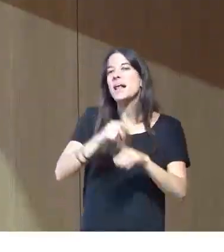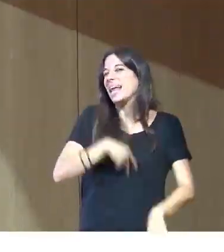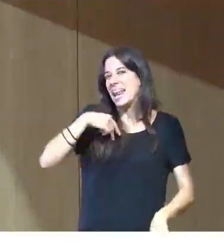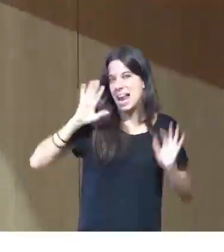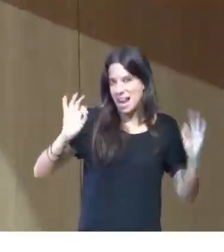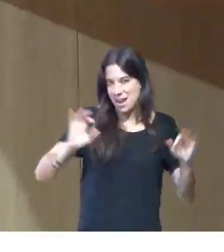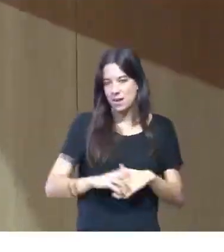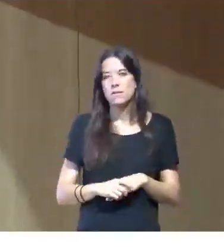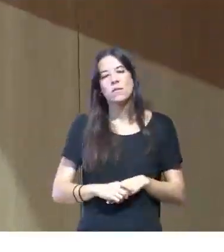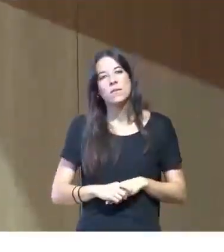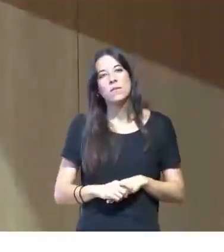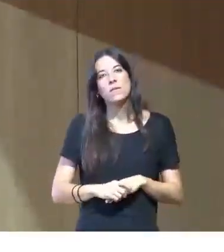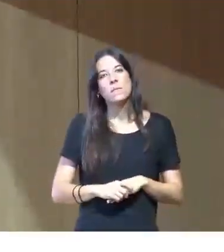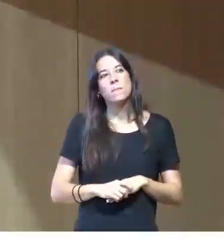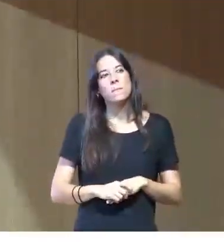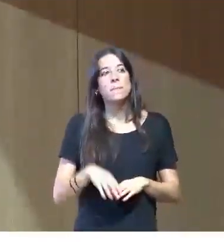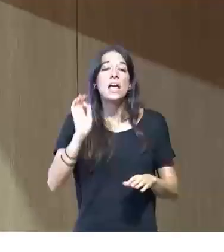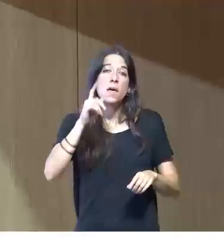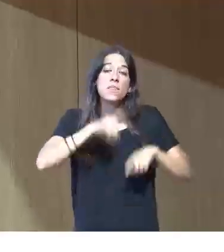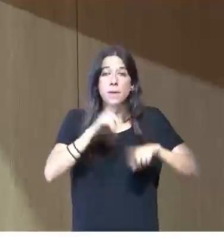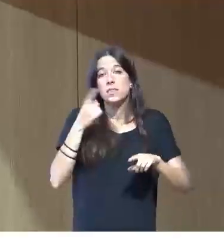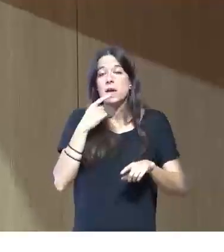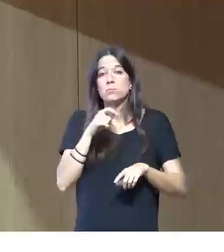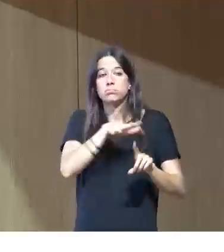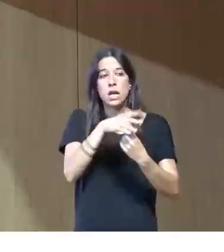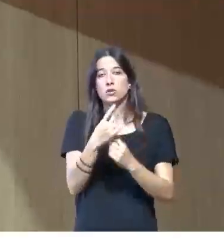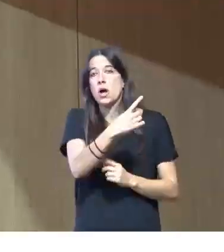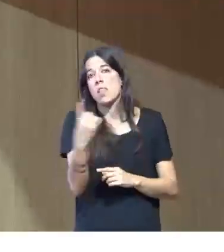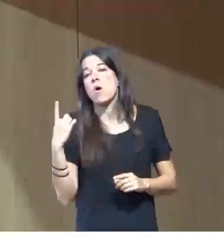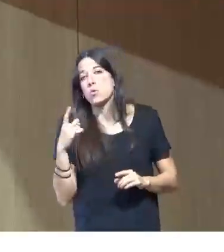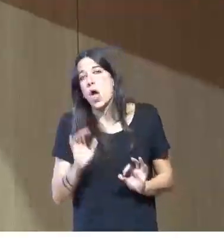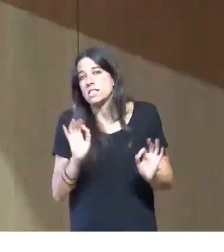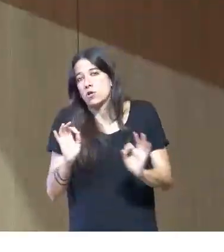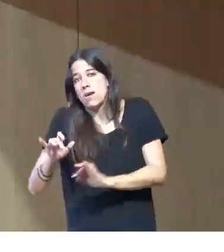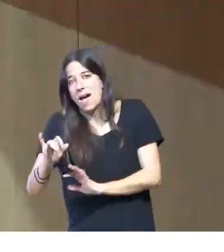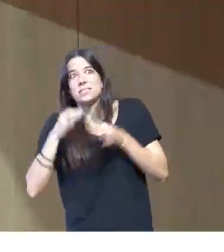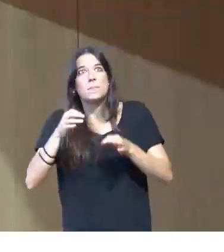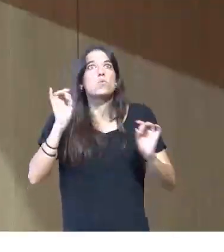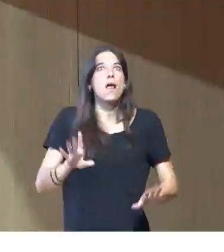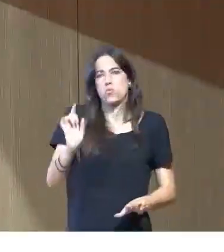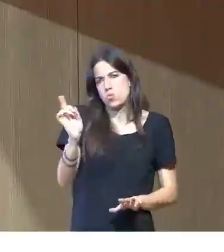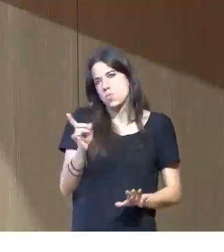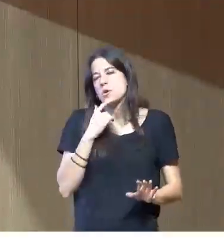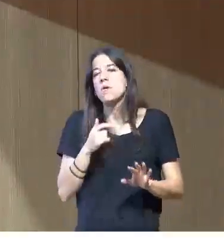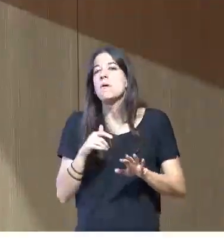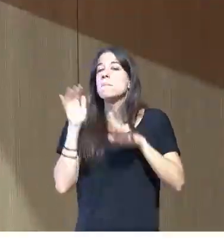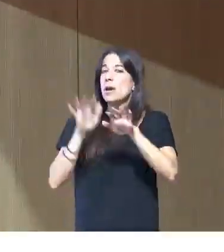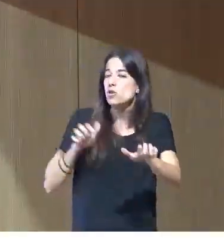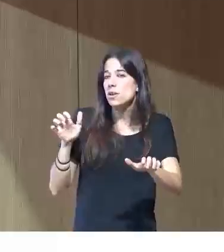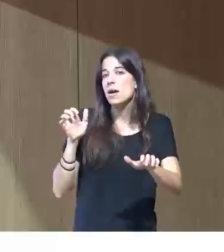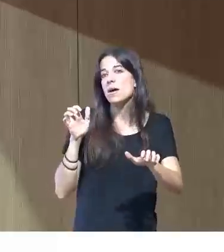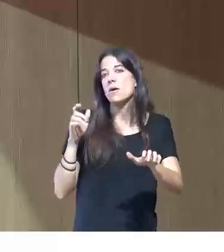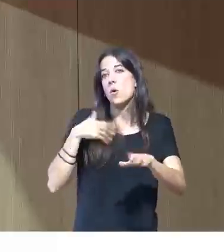evidentemente existen sus excepciones no es siempre así pero en la mayoría o por lo menos desde desde